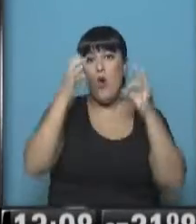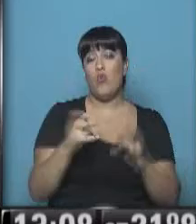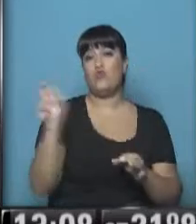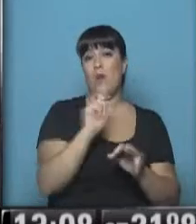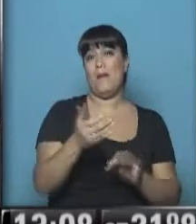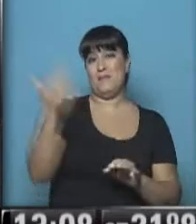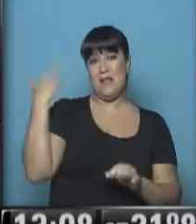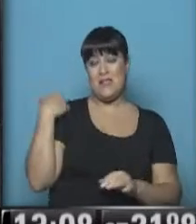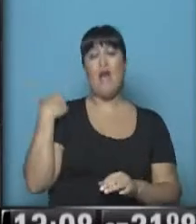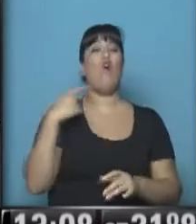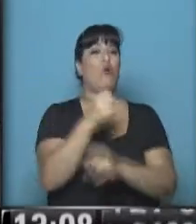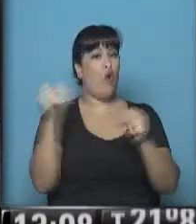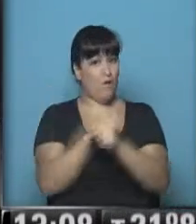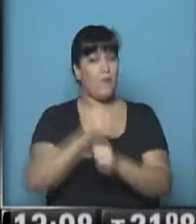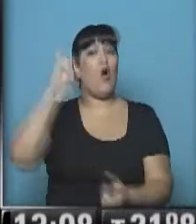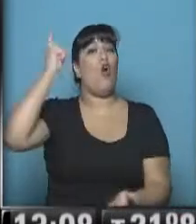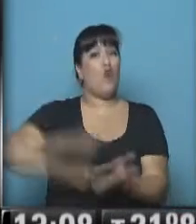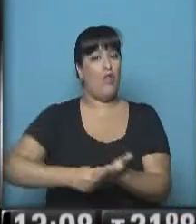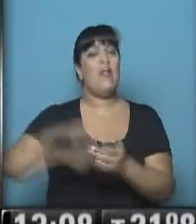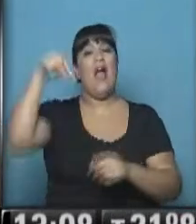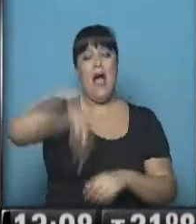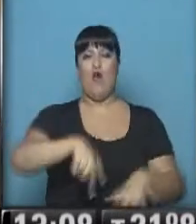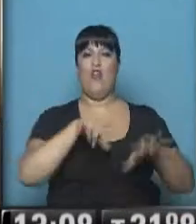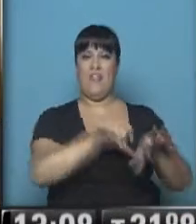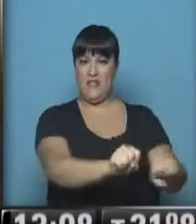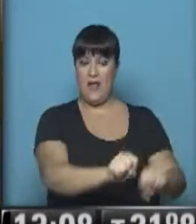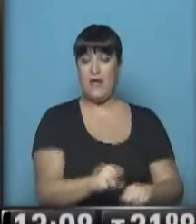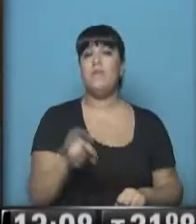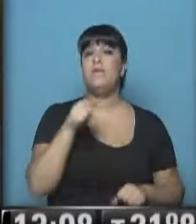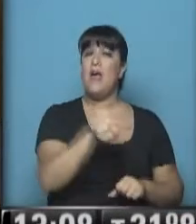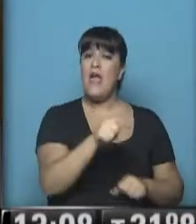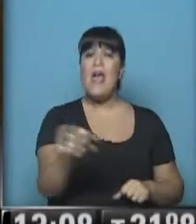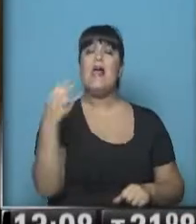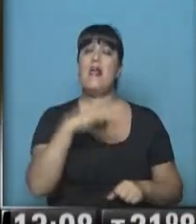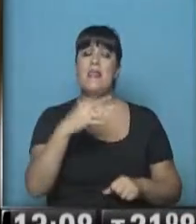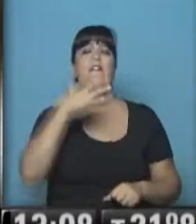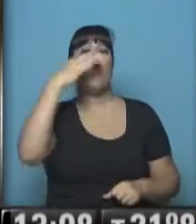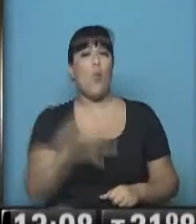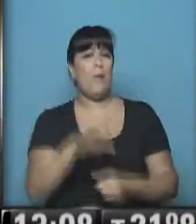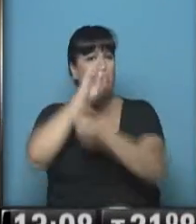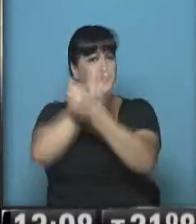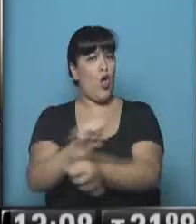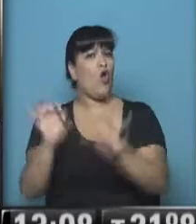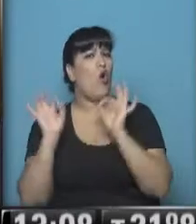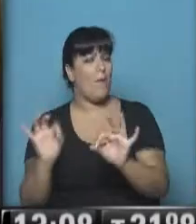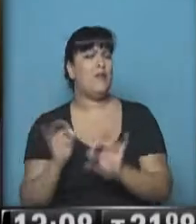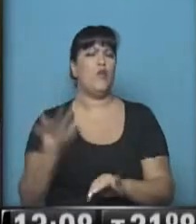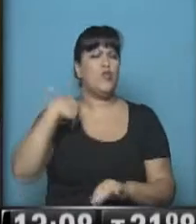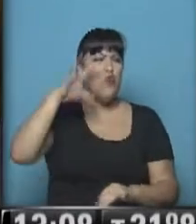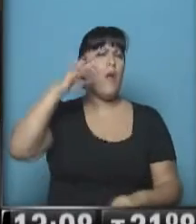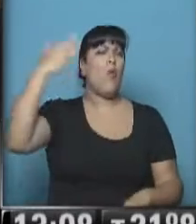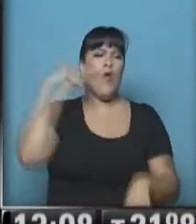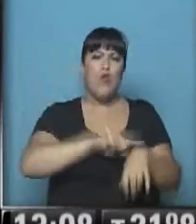Casación confirmó esta condena, ahora se lo está deteniendo. Él tiene que cumplir la totalidad de la pena porque recuerdo él estuvo detenido un